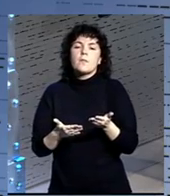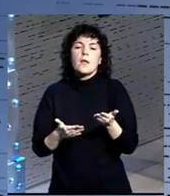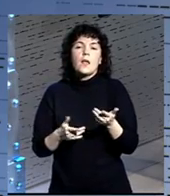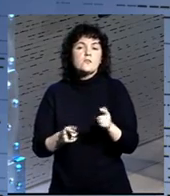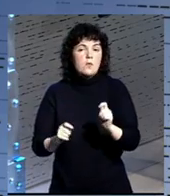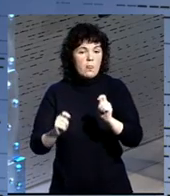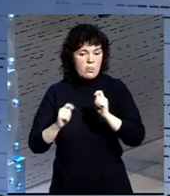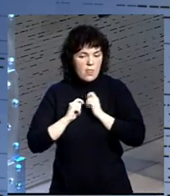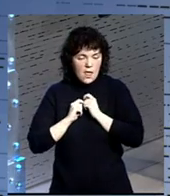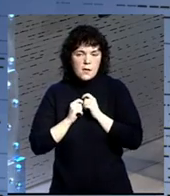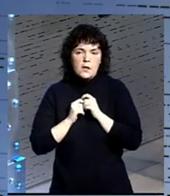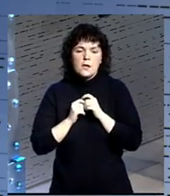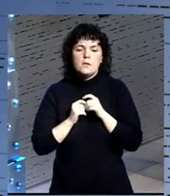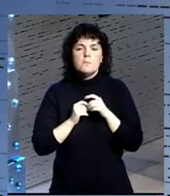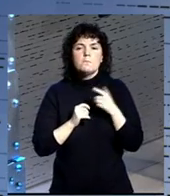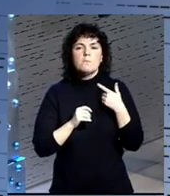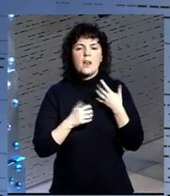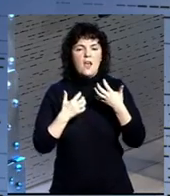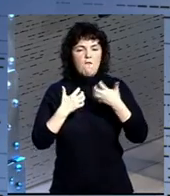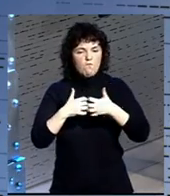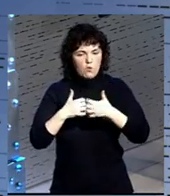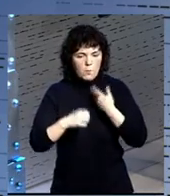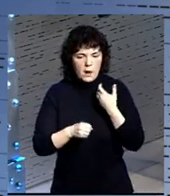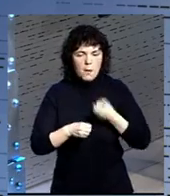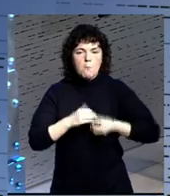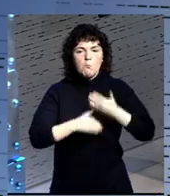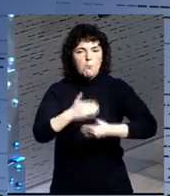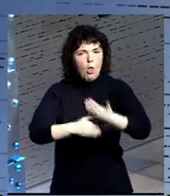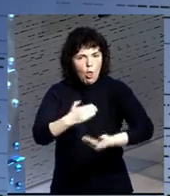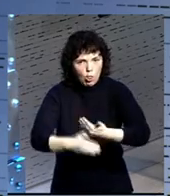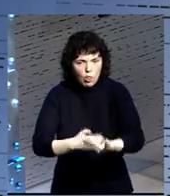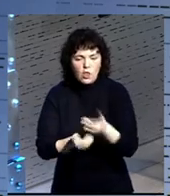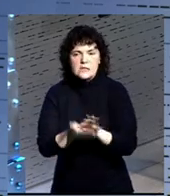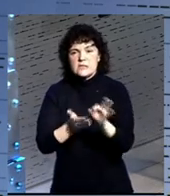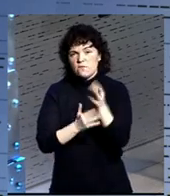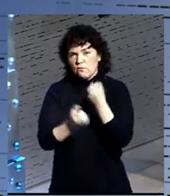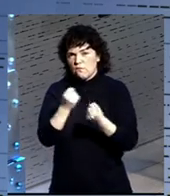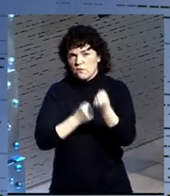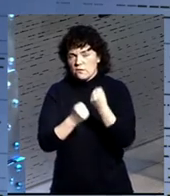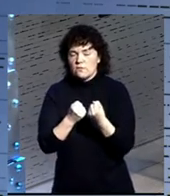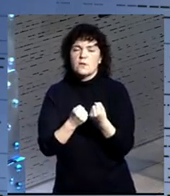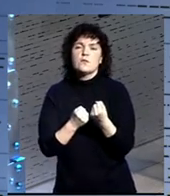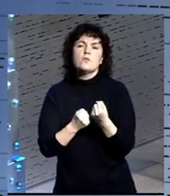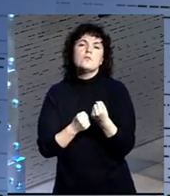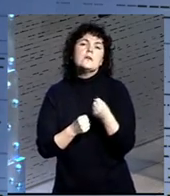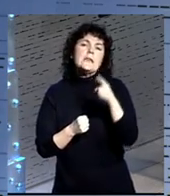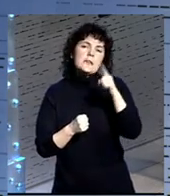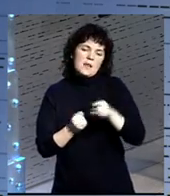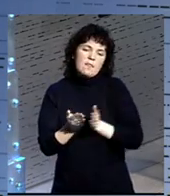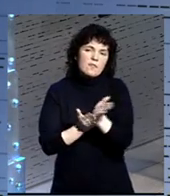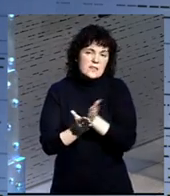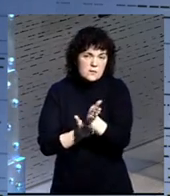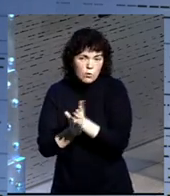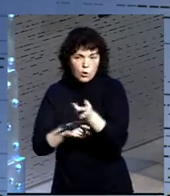llevado a invadir no solo la función de producción de servicios financieros, sino la distribución y